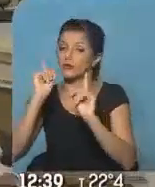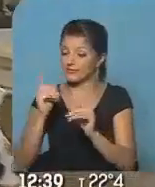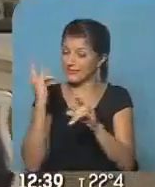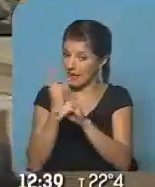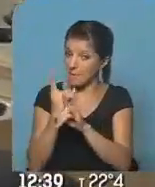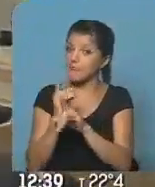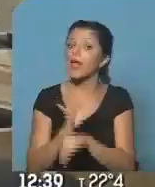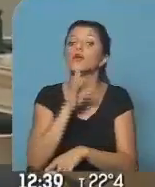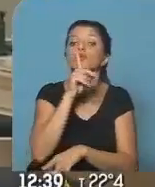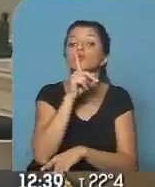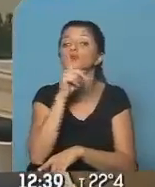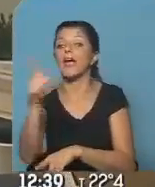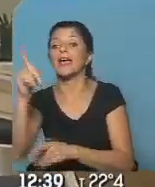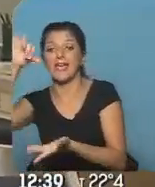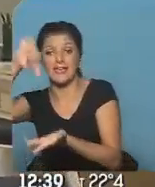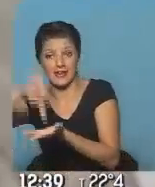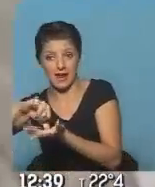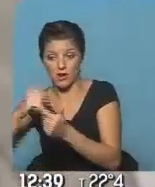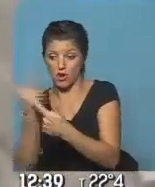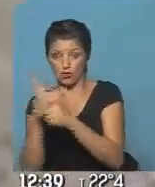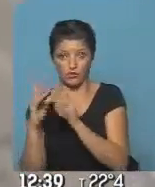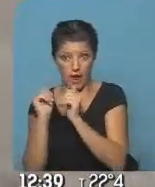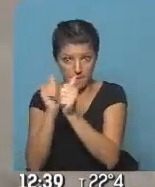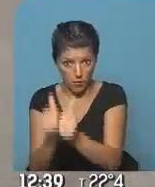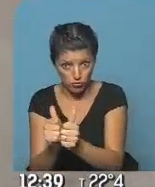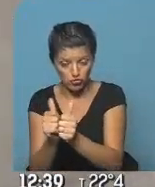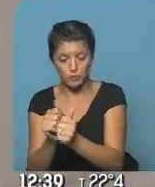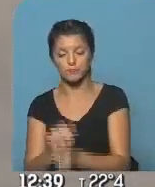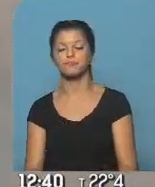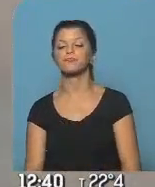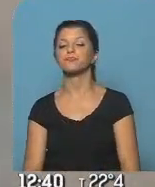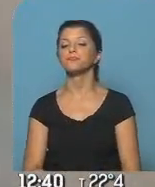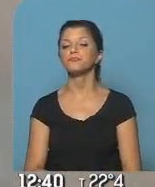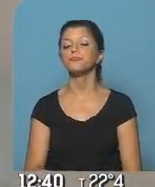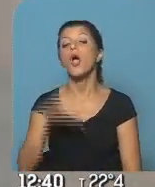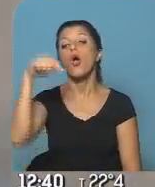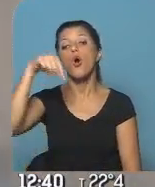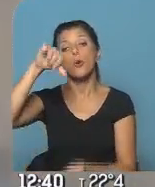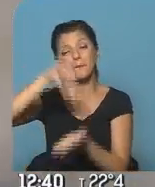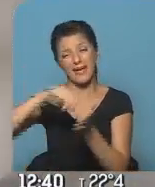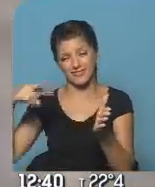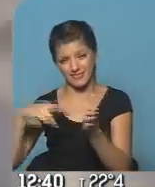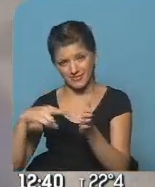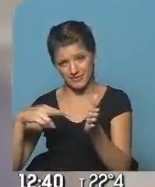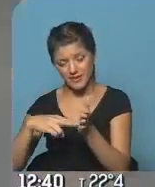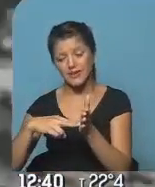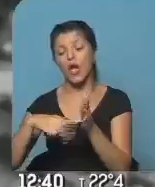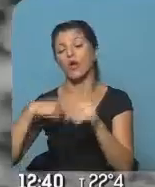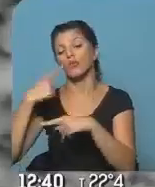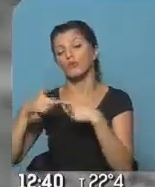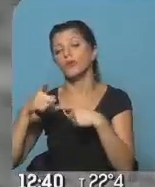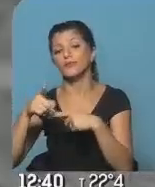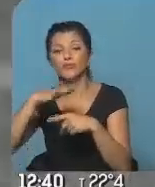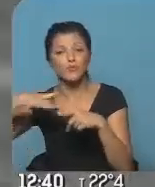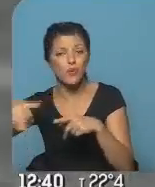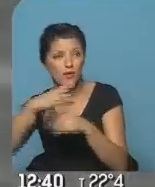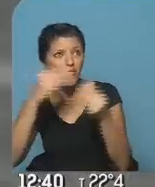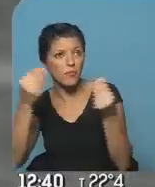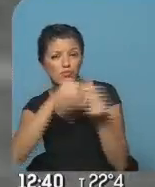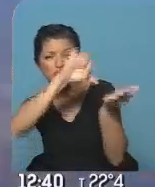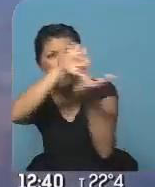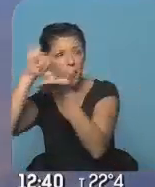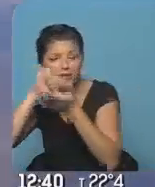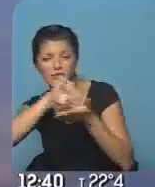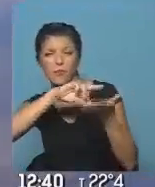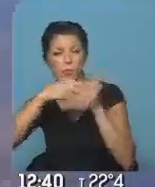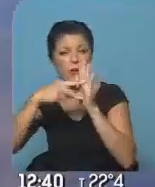e Irán. Siria sigue siendo, pues, el escenario de una guerra por delegación entre numerosos actores